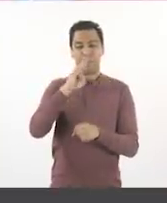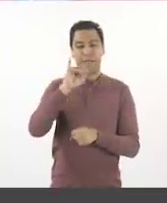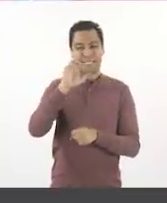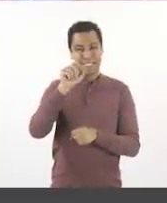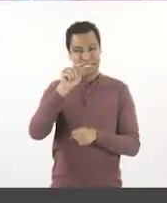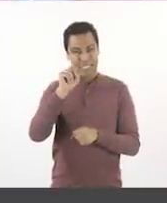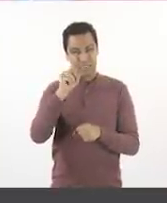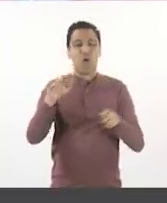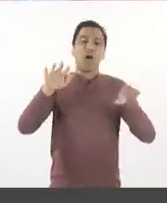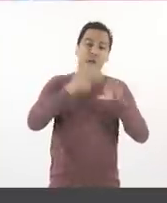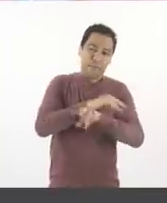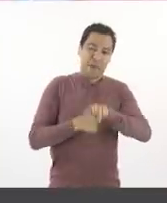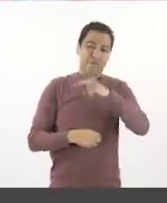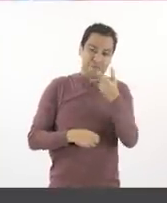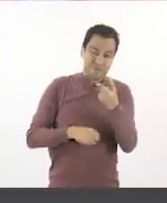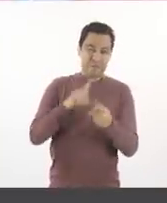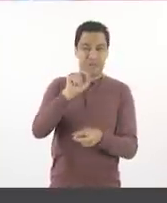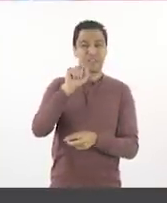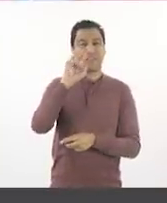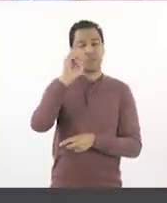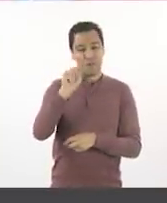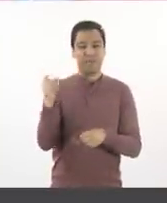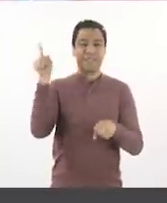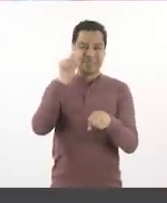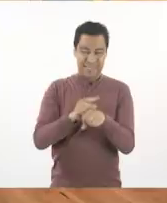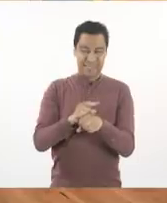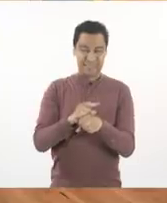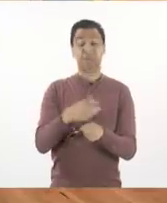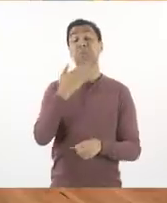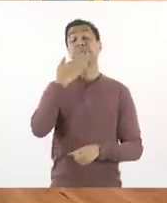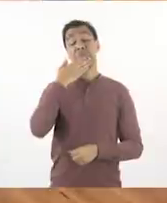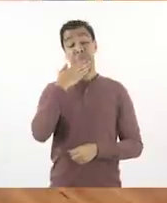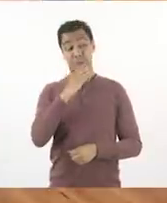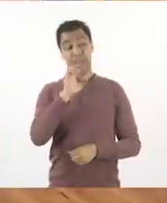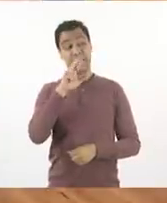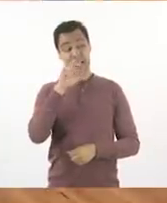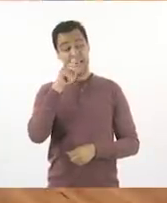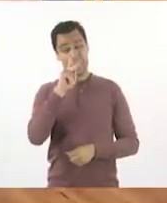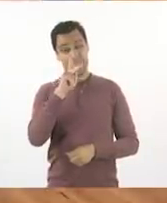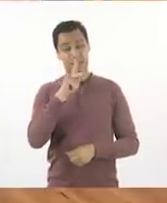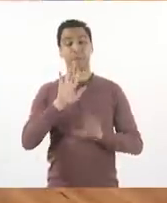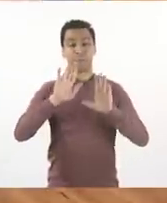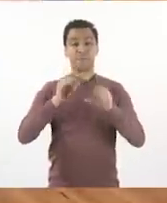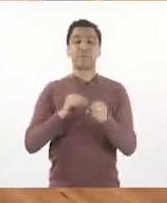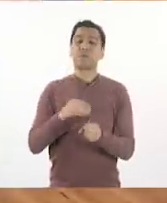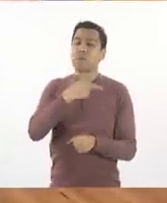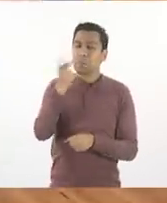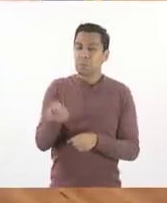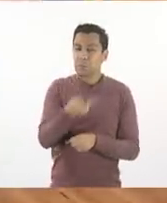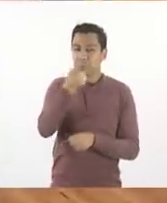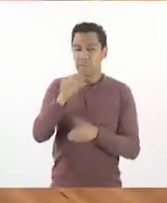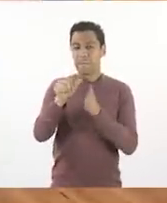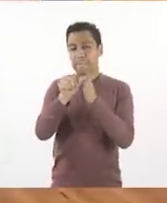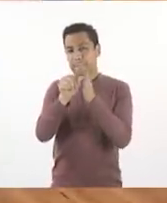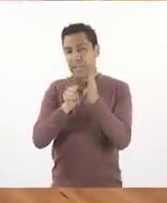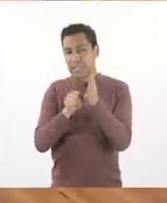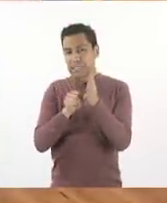tiene 29 días. Muy bien, Eric. Ahora, ¿cuáles meses tienen 30 días? Los